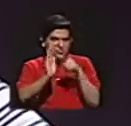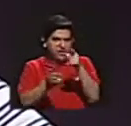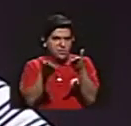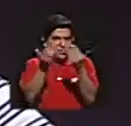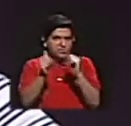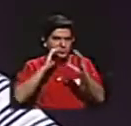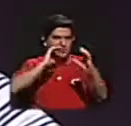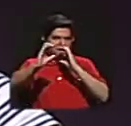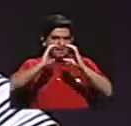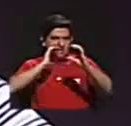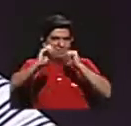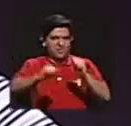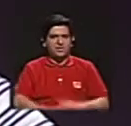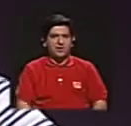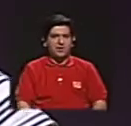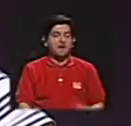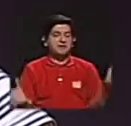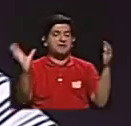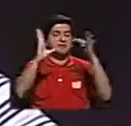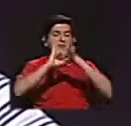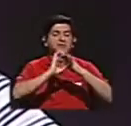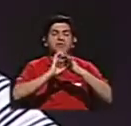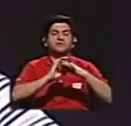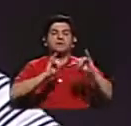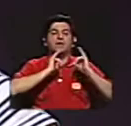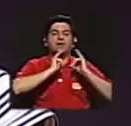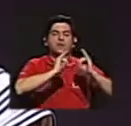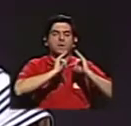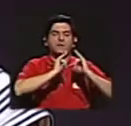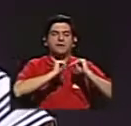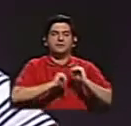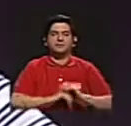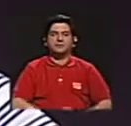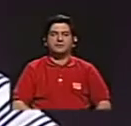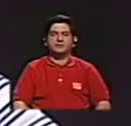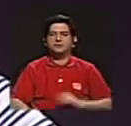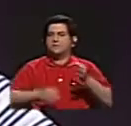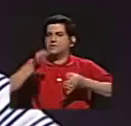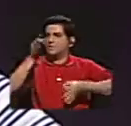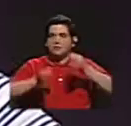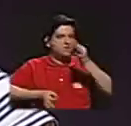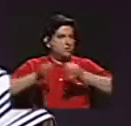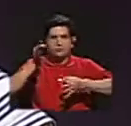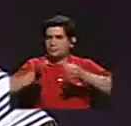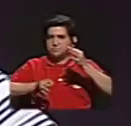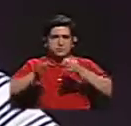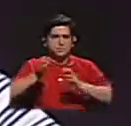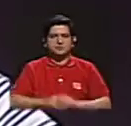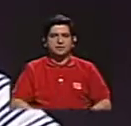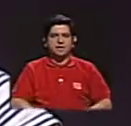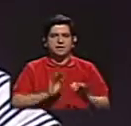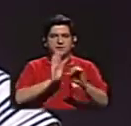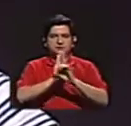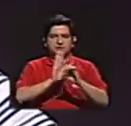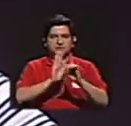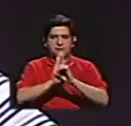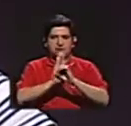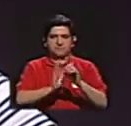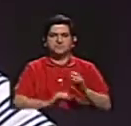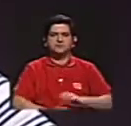querés transmitir respecto a igualdad, a injusticia, a derechos,